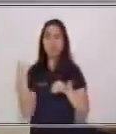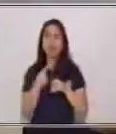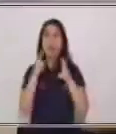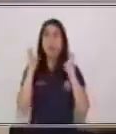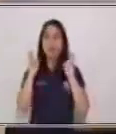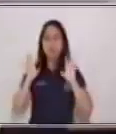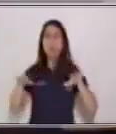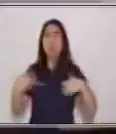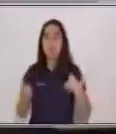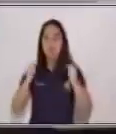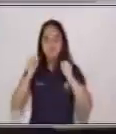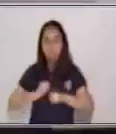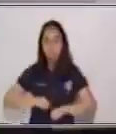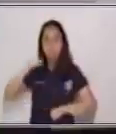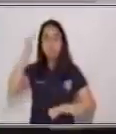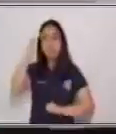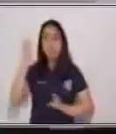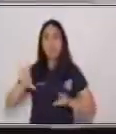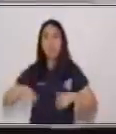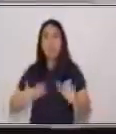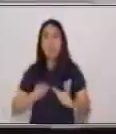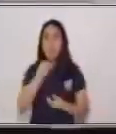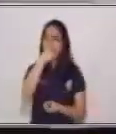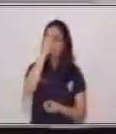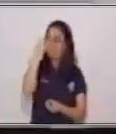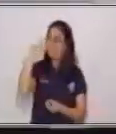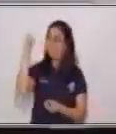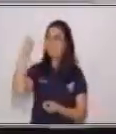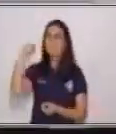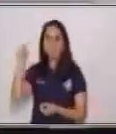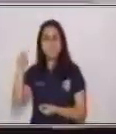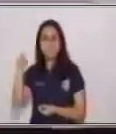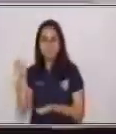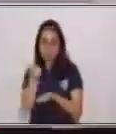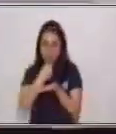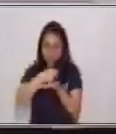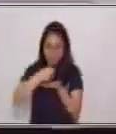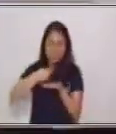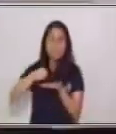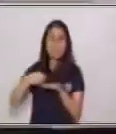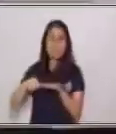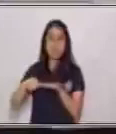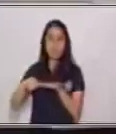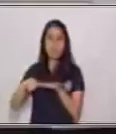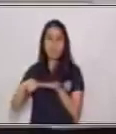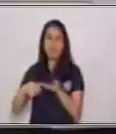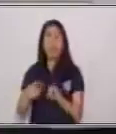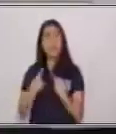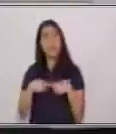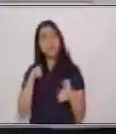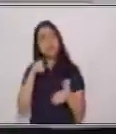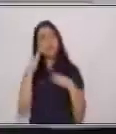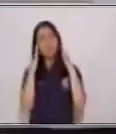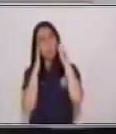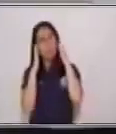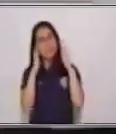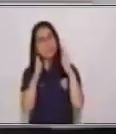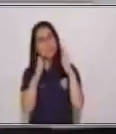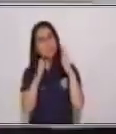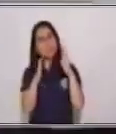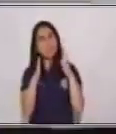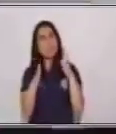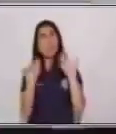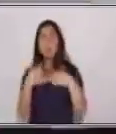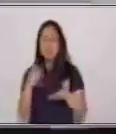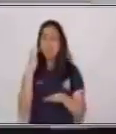acentuar gráficamente? Si has prestado atención, te darás cuenta que hemos hablado que las